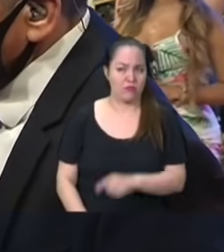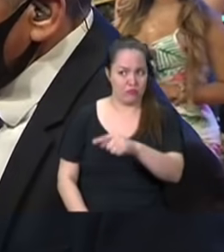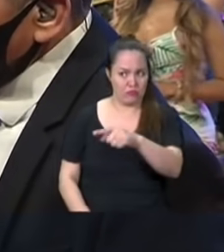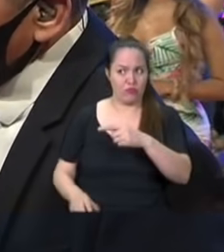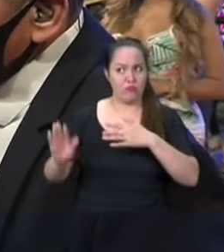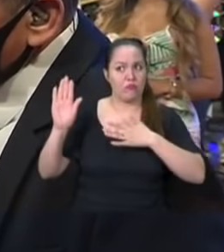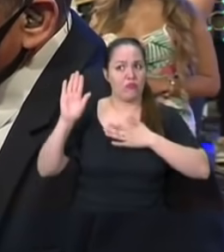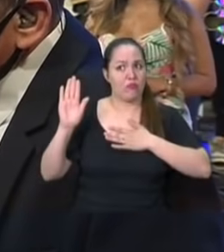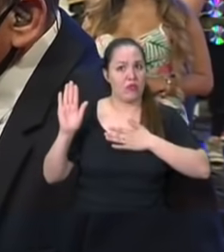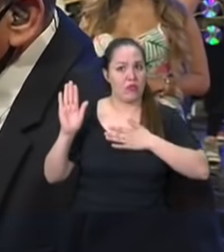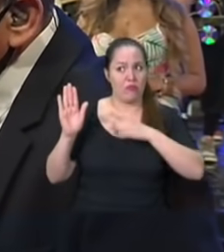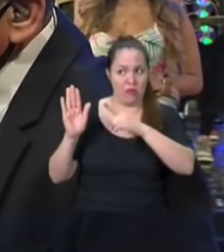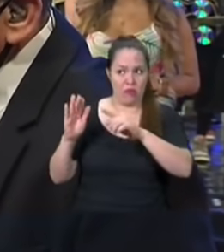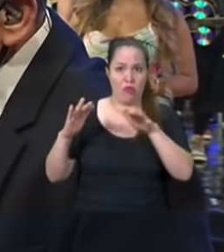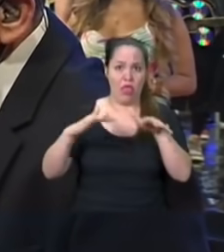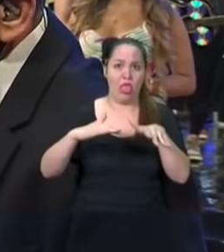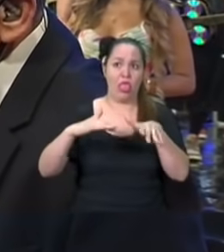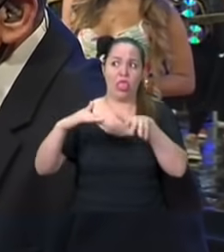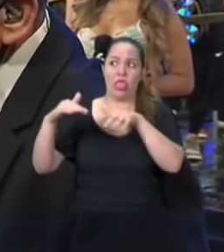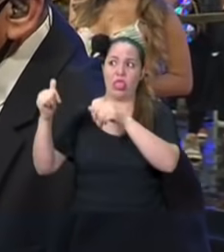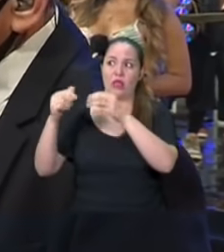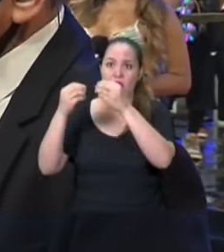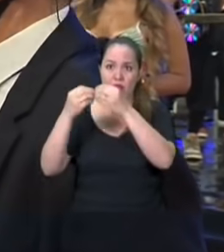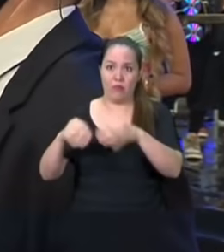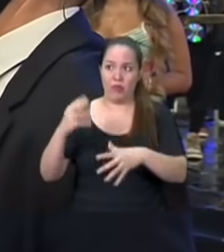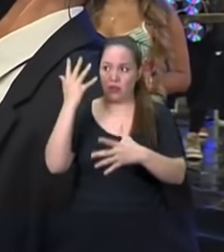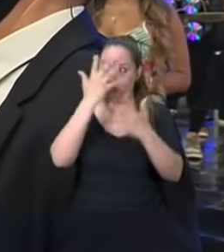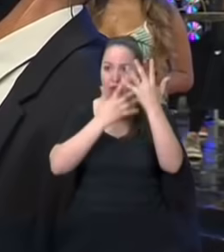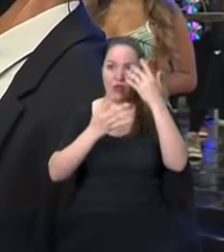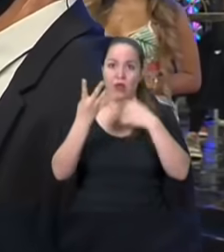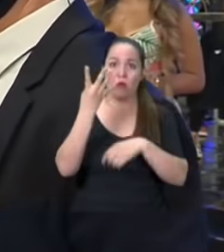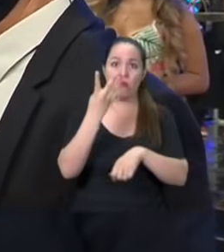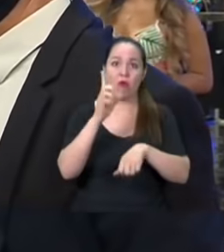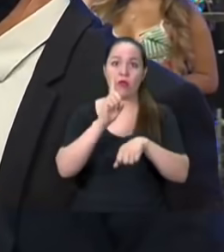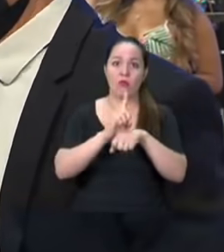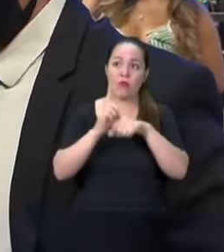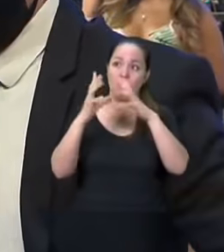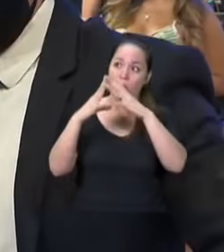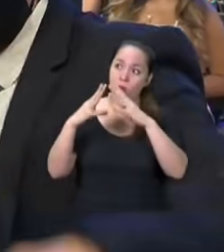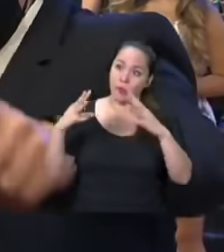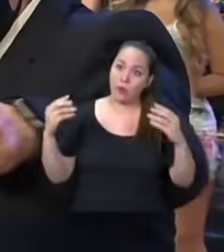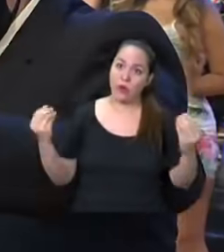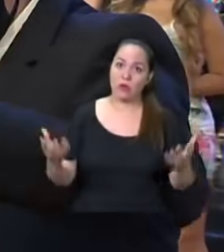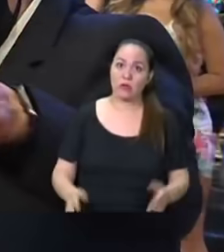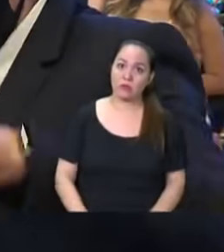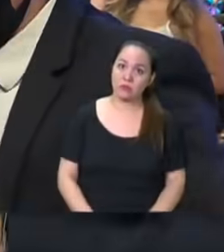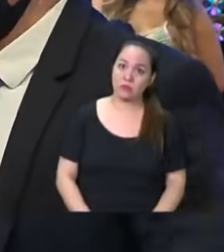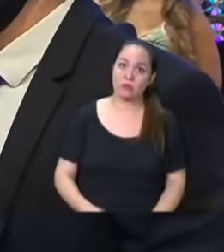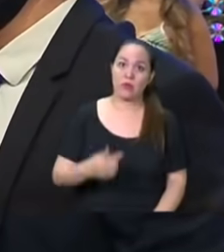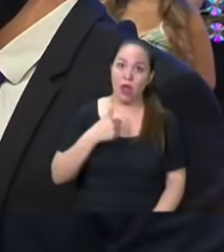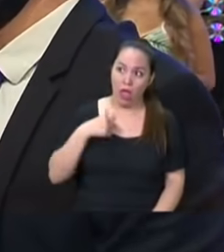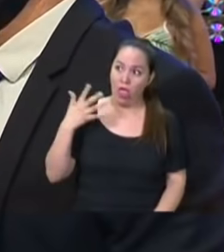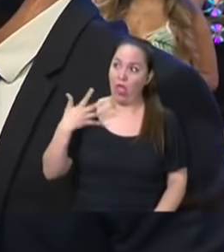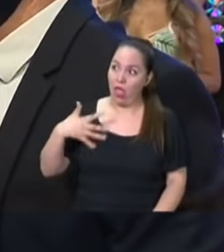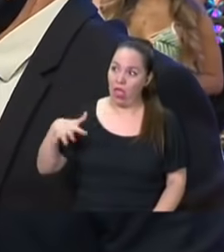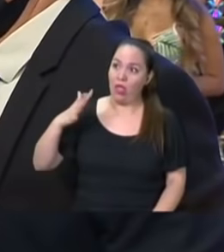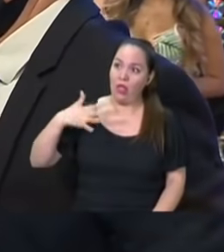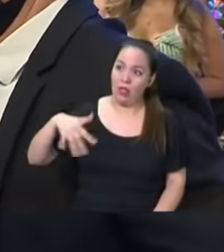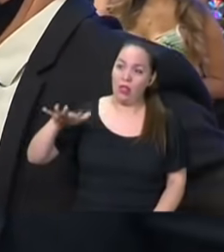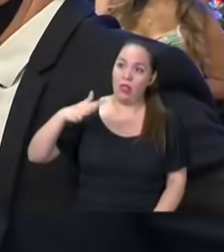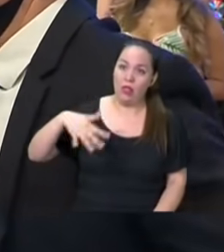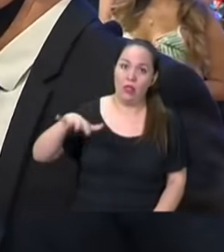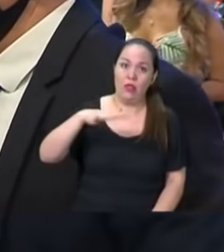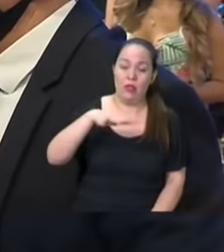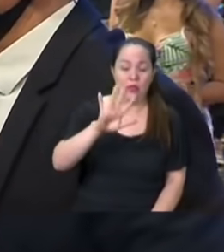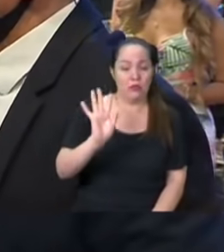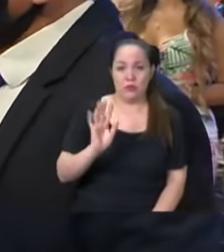última vez que te perdiste, estuviste fuera 4 días. Sí. nada. Únicamente no, no, te estuve buscando. Pero uno no se debe arrepentir de lo que